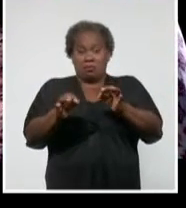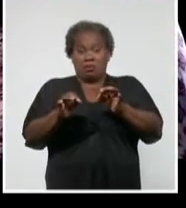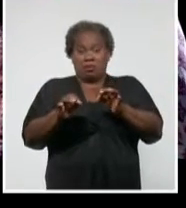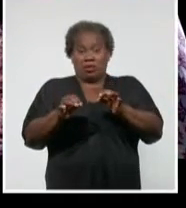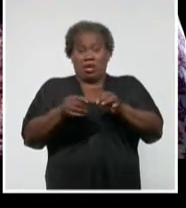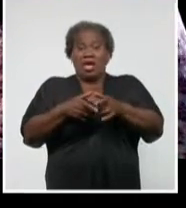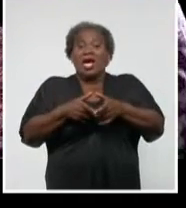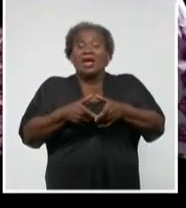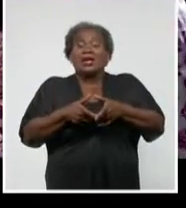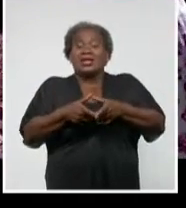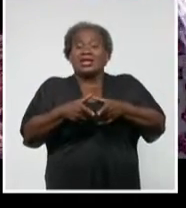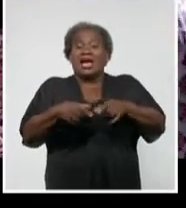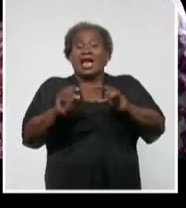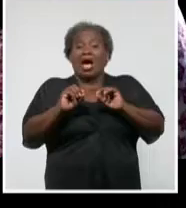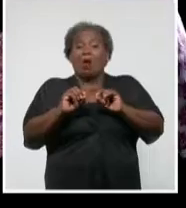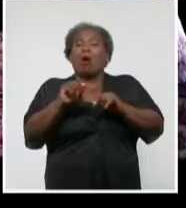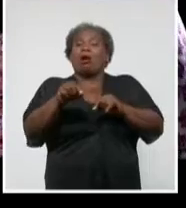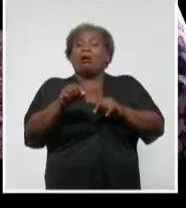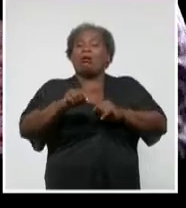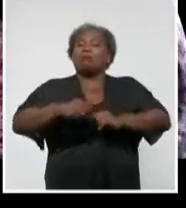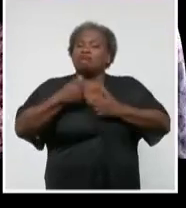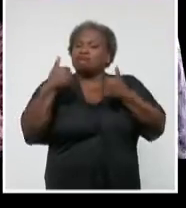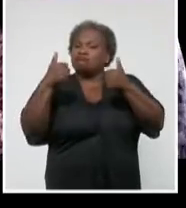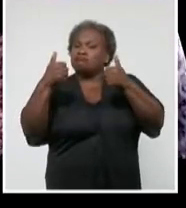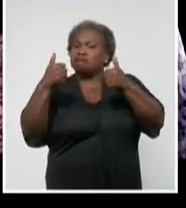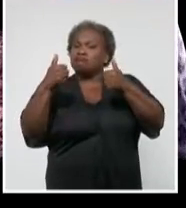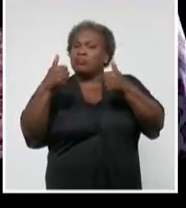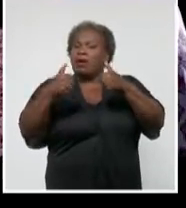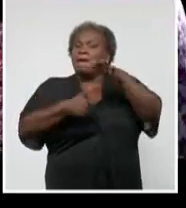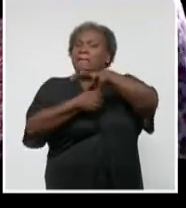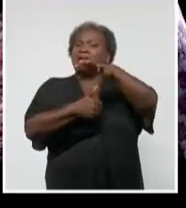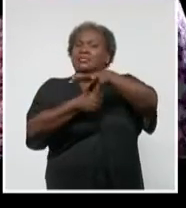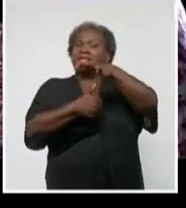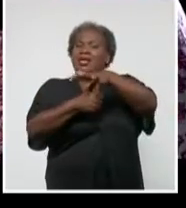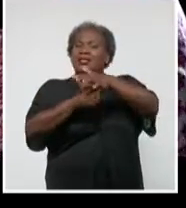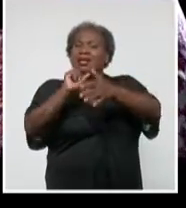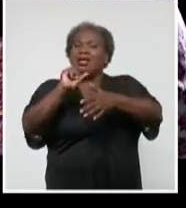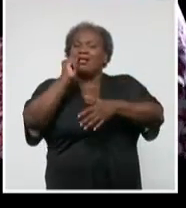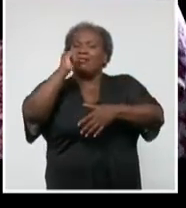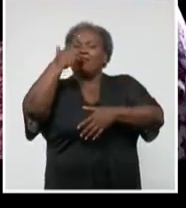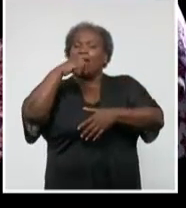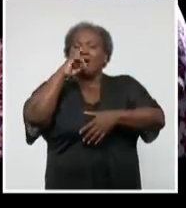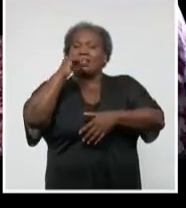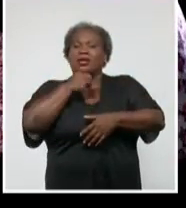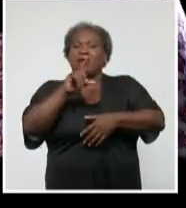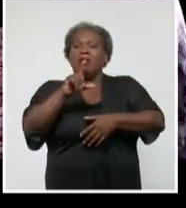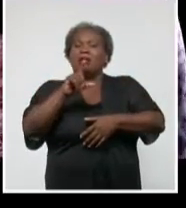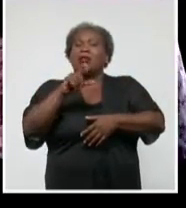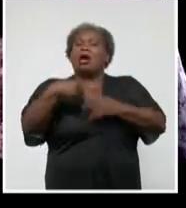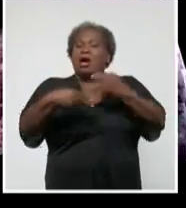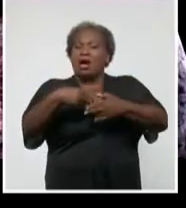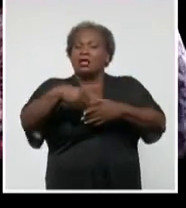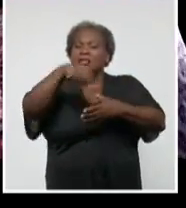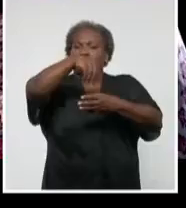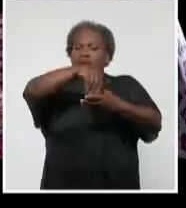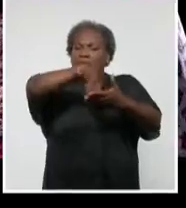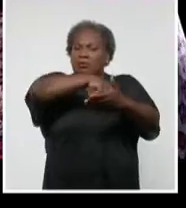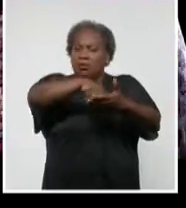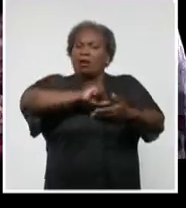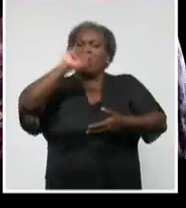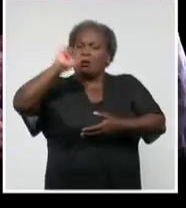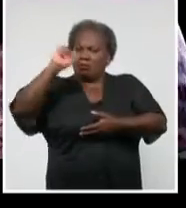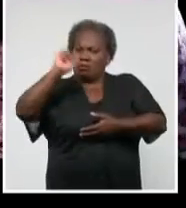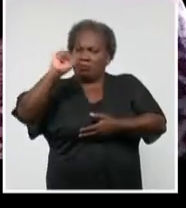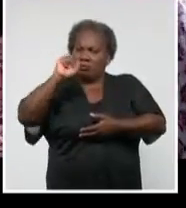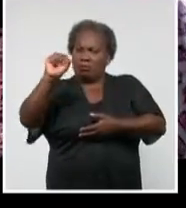tiene una gran popularidad. El presidente Daniel Ortega, si de hace unas elecciones, según las encuestas, él ganaría. Precisamente por eso,